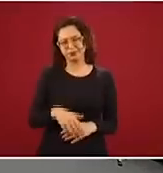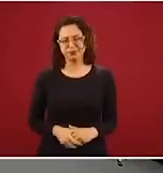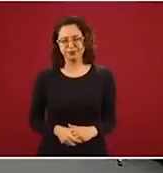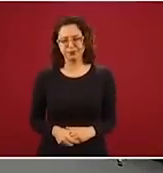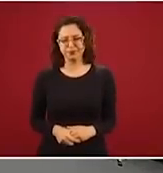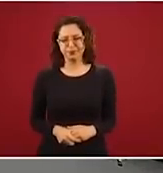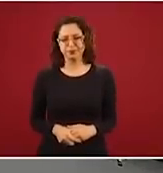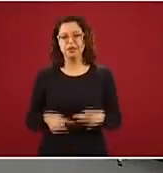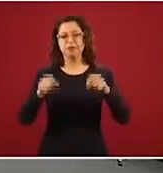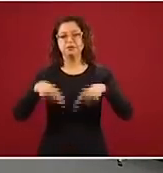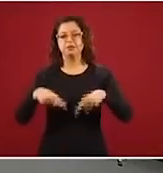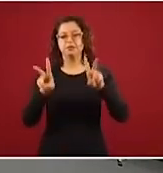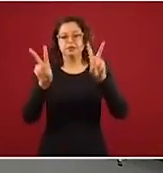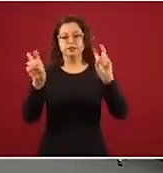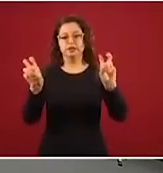sobre el tema.